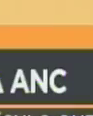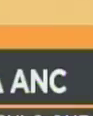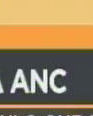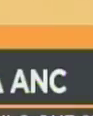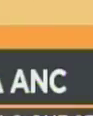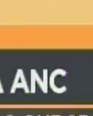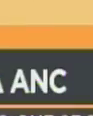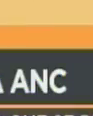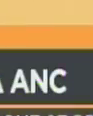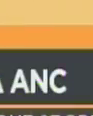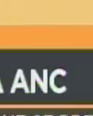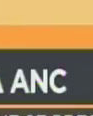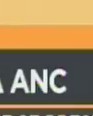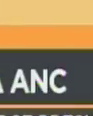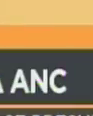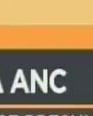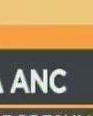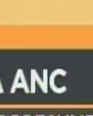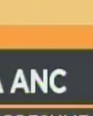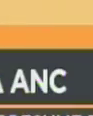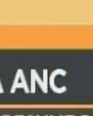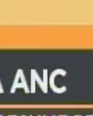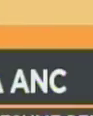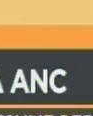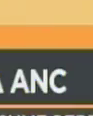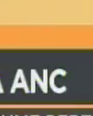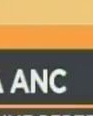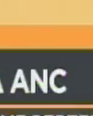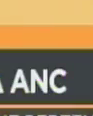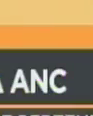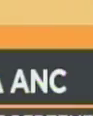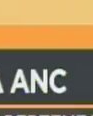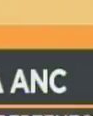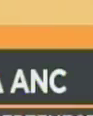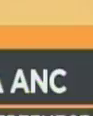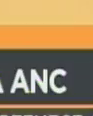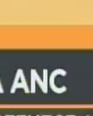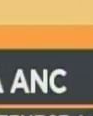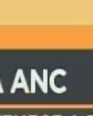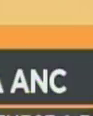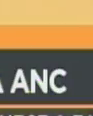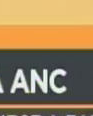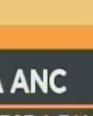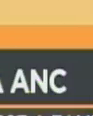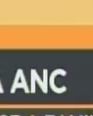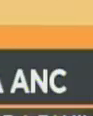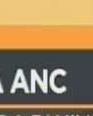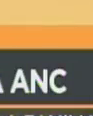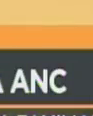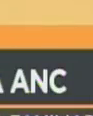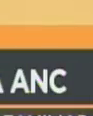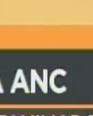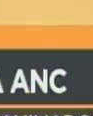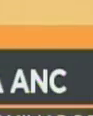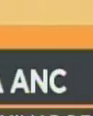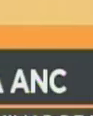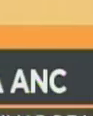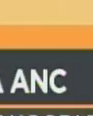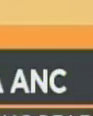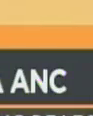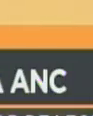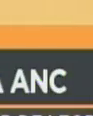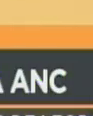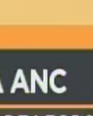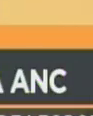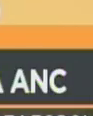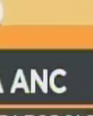derrotamos. En este momento nos enfrentamos al Imperio Norteamericano y estamos seguros que venceremos, inspirados en el comandante Chávez, inspirados en